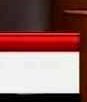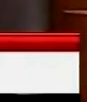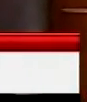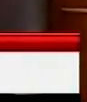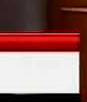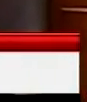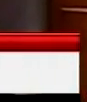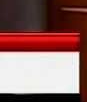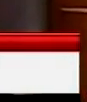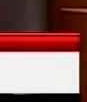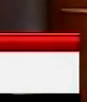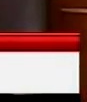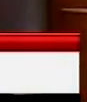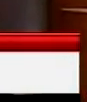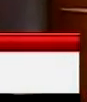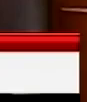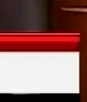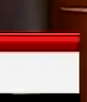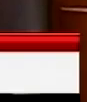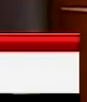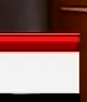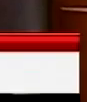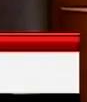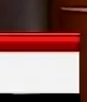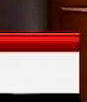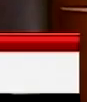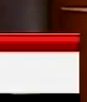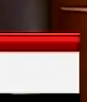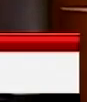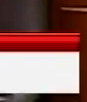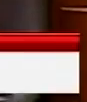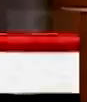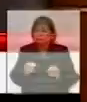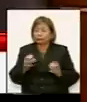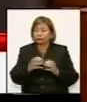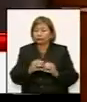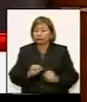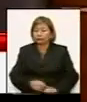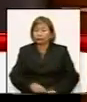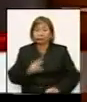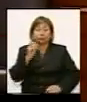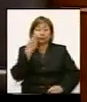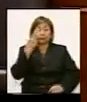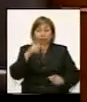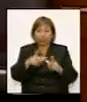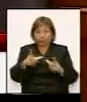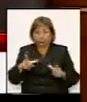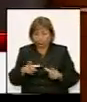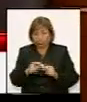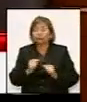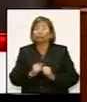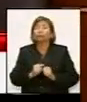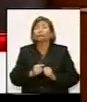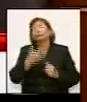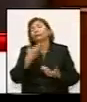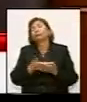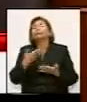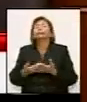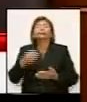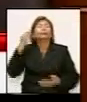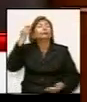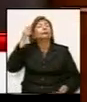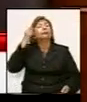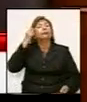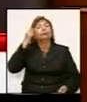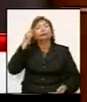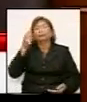de 2018, se aprobó el dictamen materia de debate por unanimidad. En primer lugar, la convivencia política